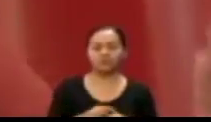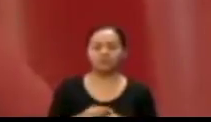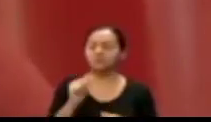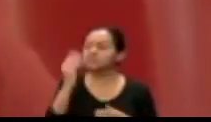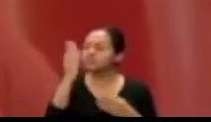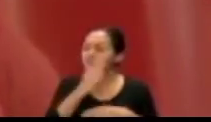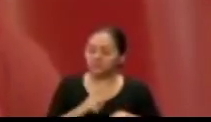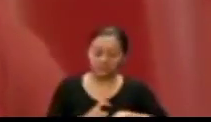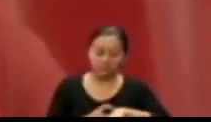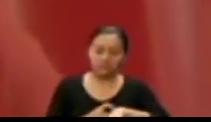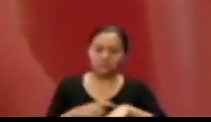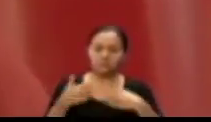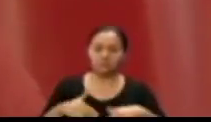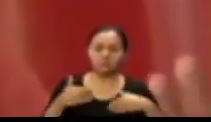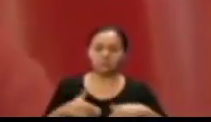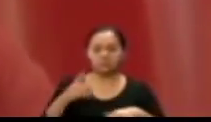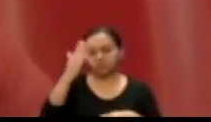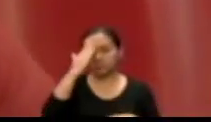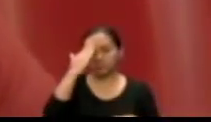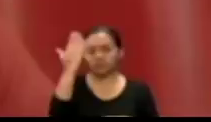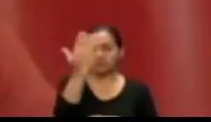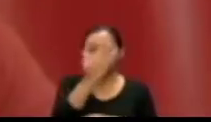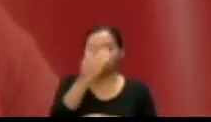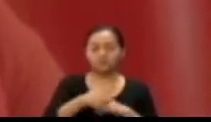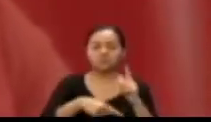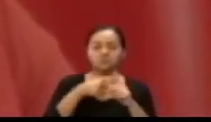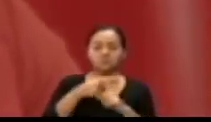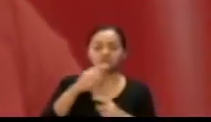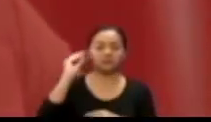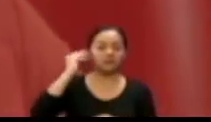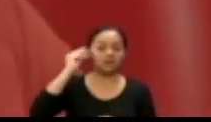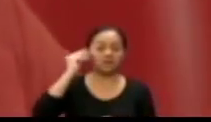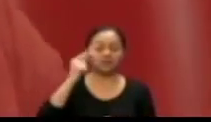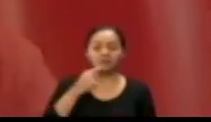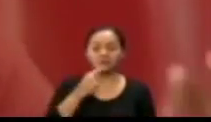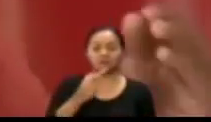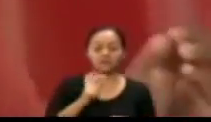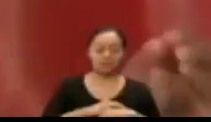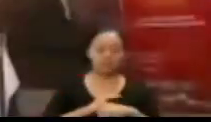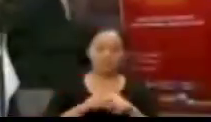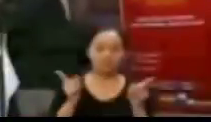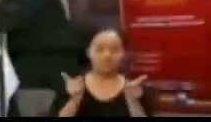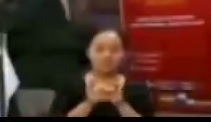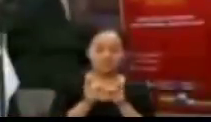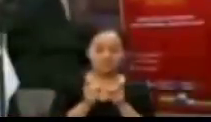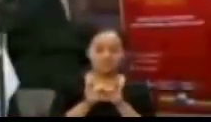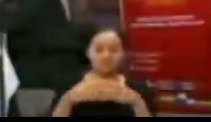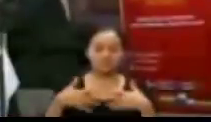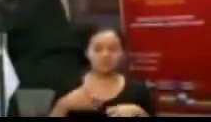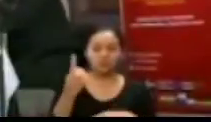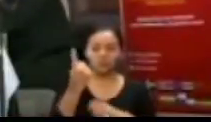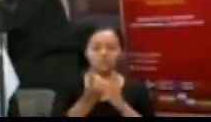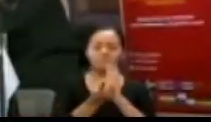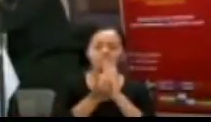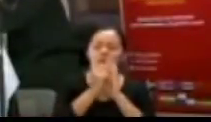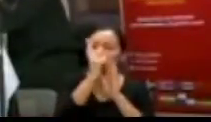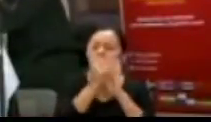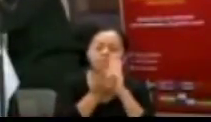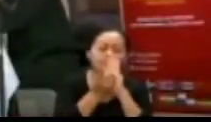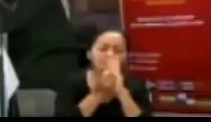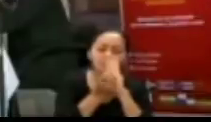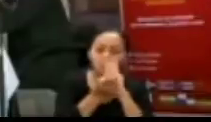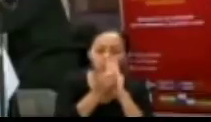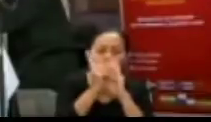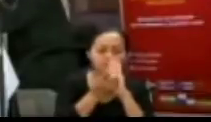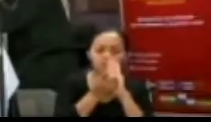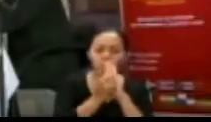termine el tiempo, porque usted sabe que en televisión y en la radio también que nos están escuchando, el tiempo es cortísimo, en un minuto. Este